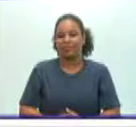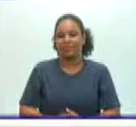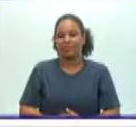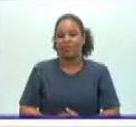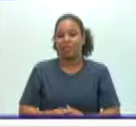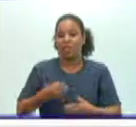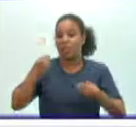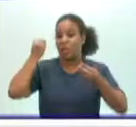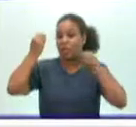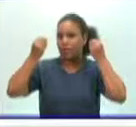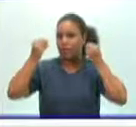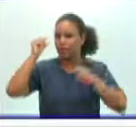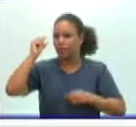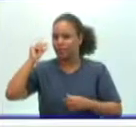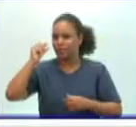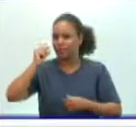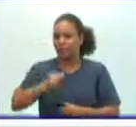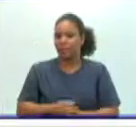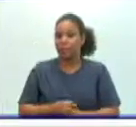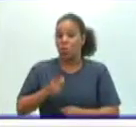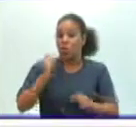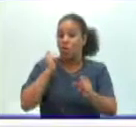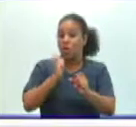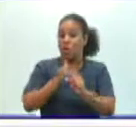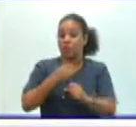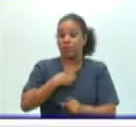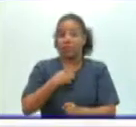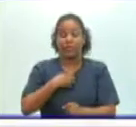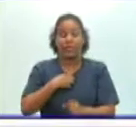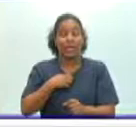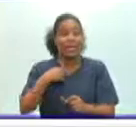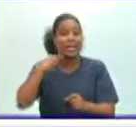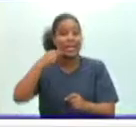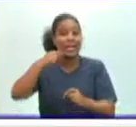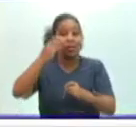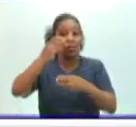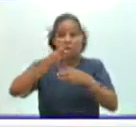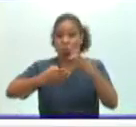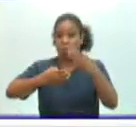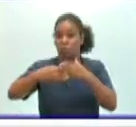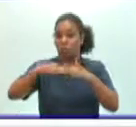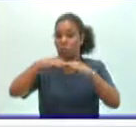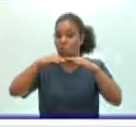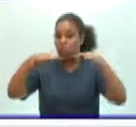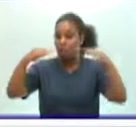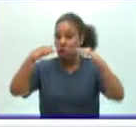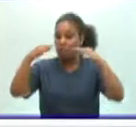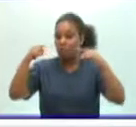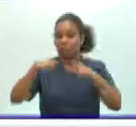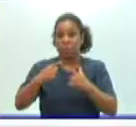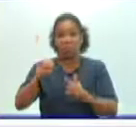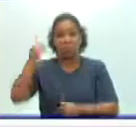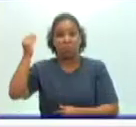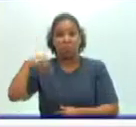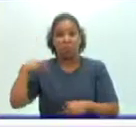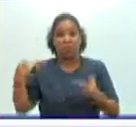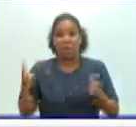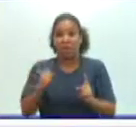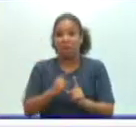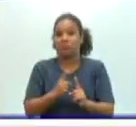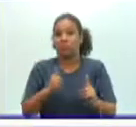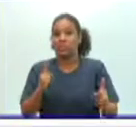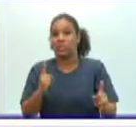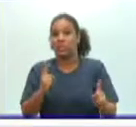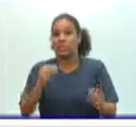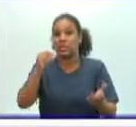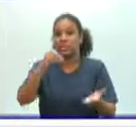Reflexiona un instante. Un carpintero debe construir una repisa, pero no sabe a qué distancia